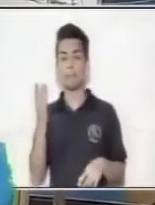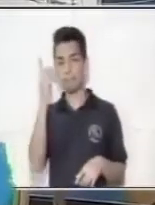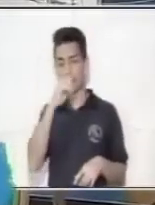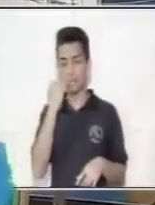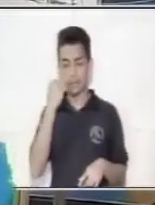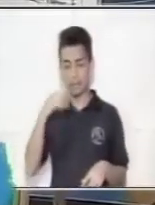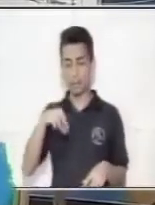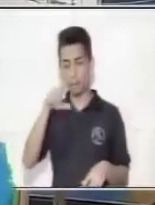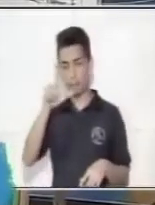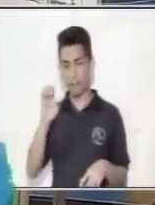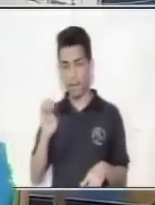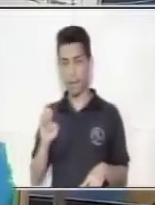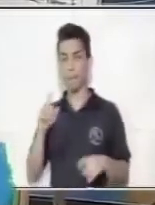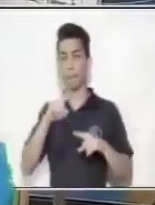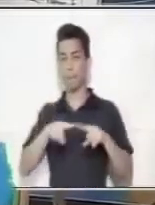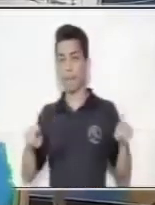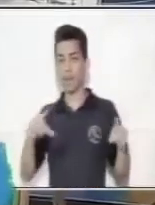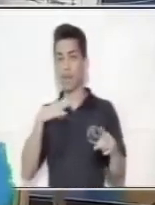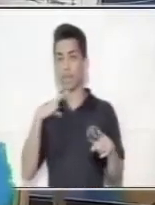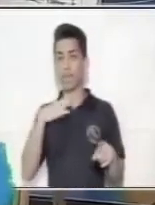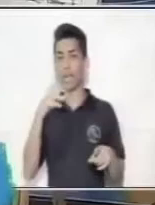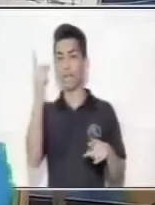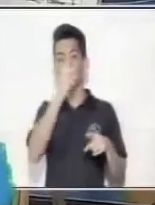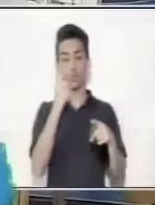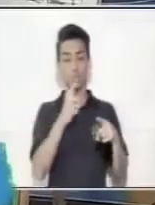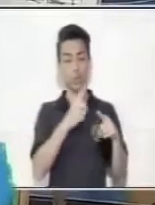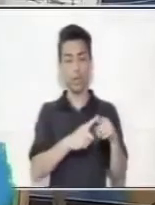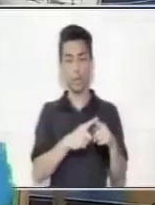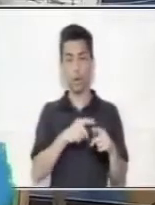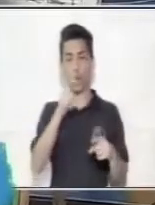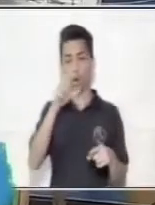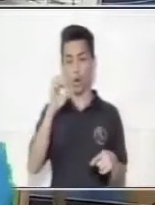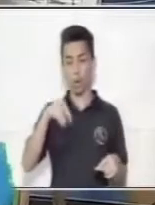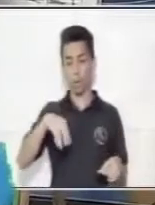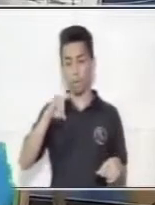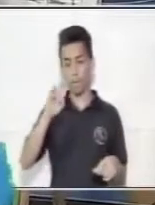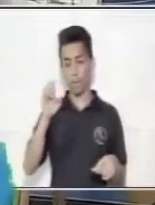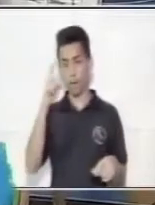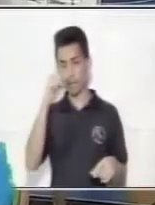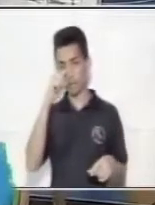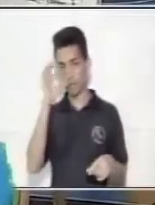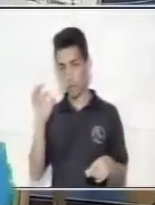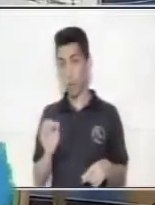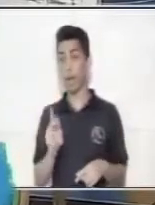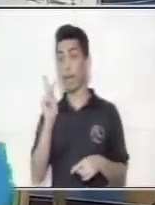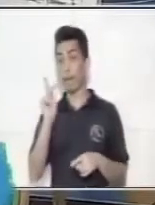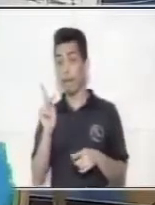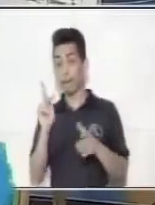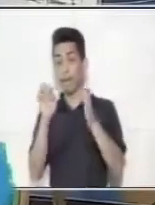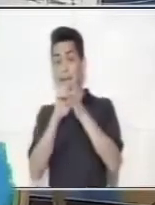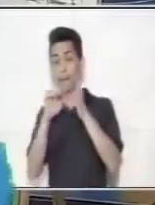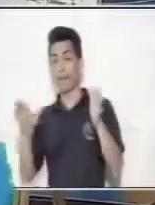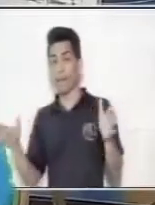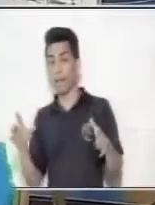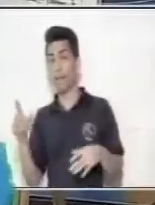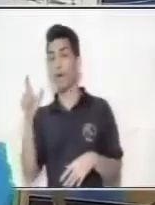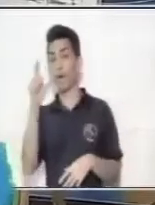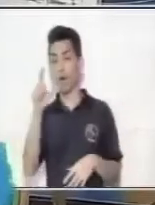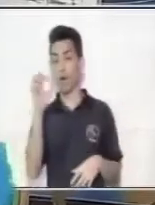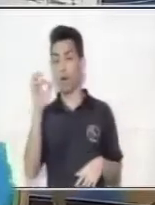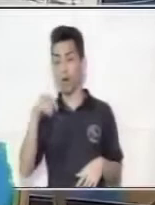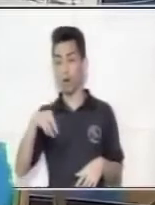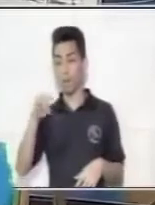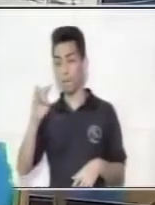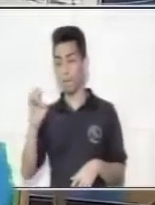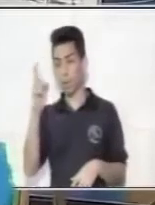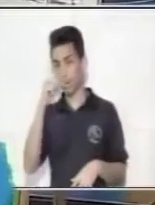con sujeto compuesto y predicado compuesto, porque contiene más de dos núcleos. Entonces, es